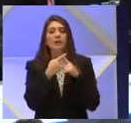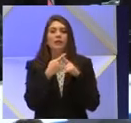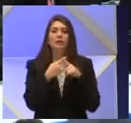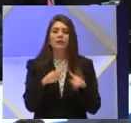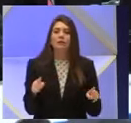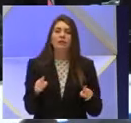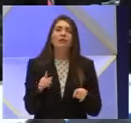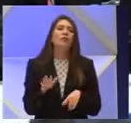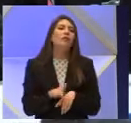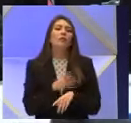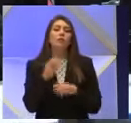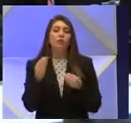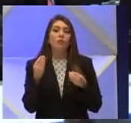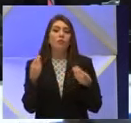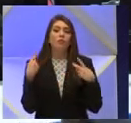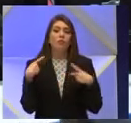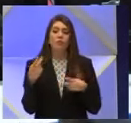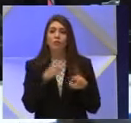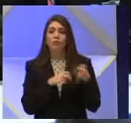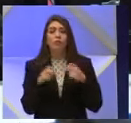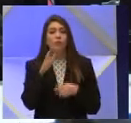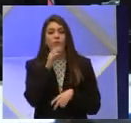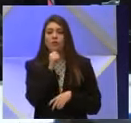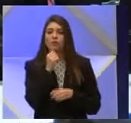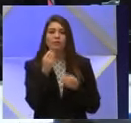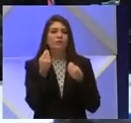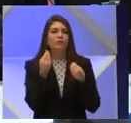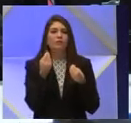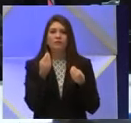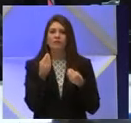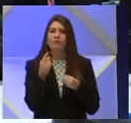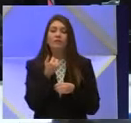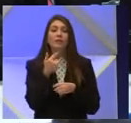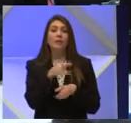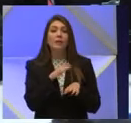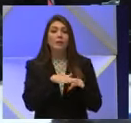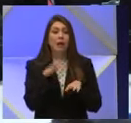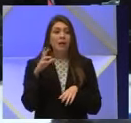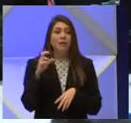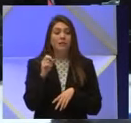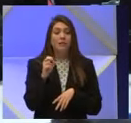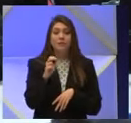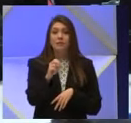no son muchos y tampoco los vuelos son muy frecuentes